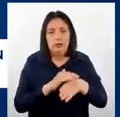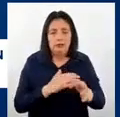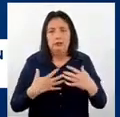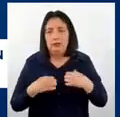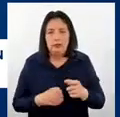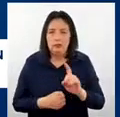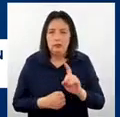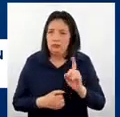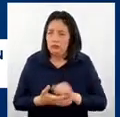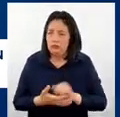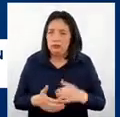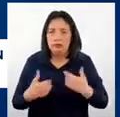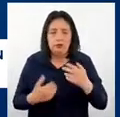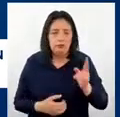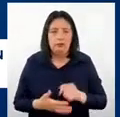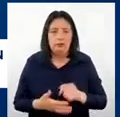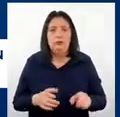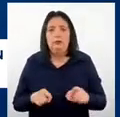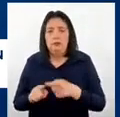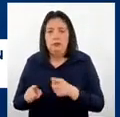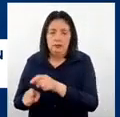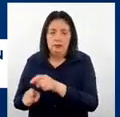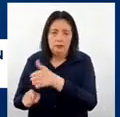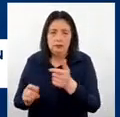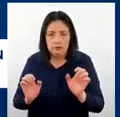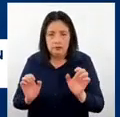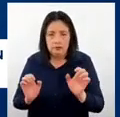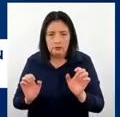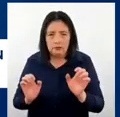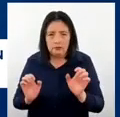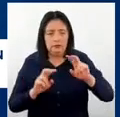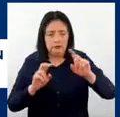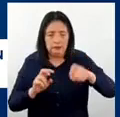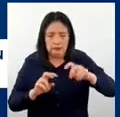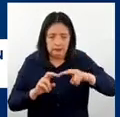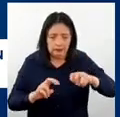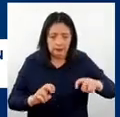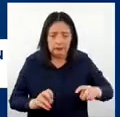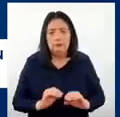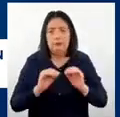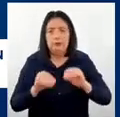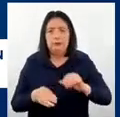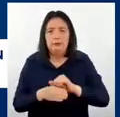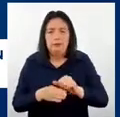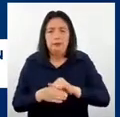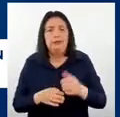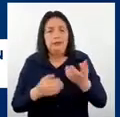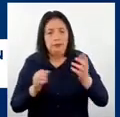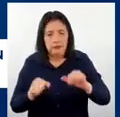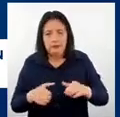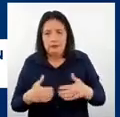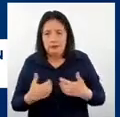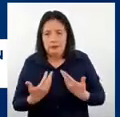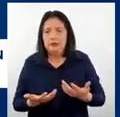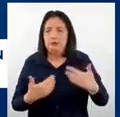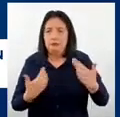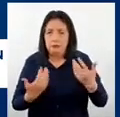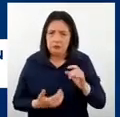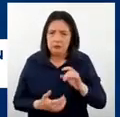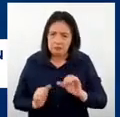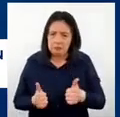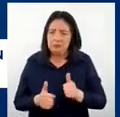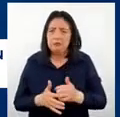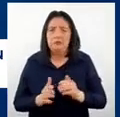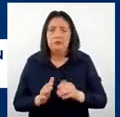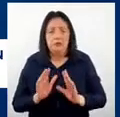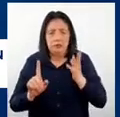pero sí otras como las que se han establecido, ¿no? Pero es necesario evaluarlas, ver su implementación para que también sean optimizables y puedan